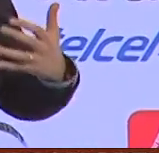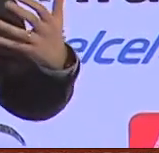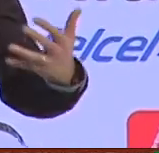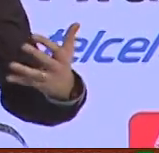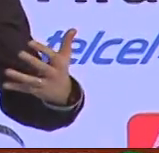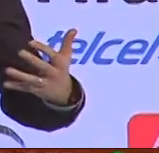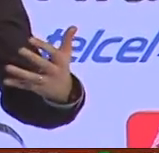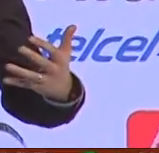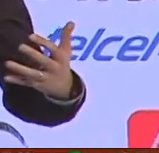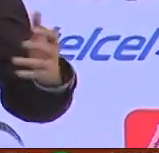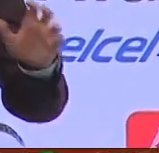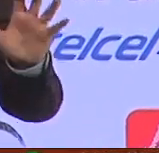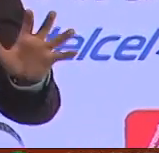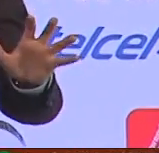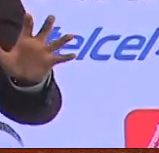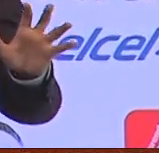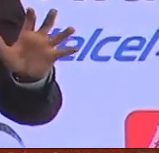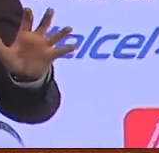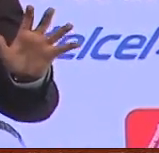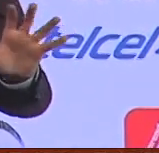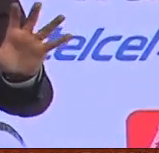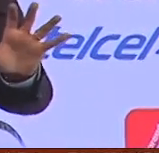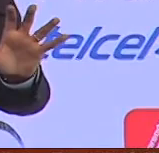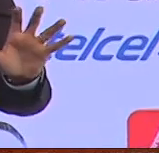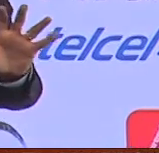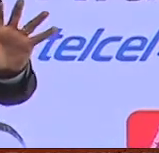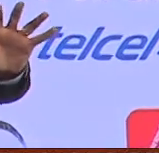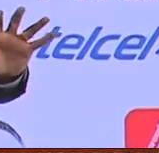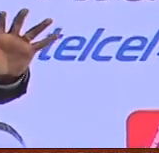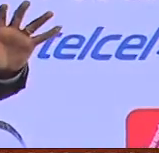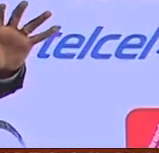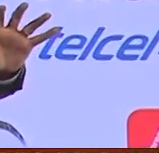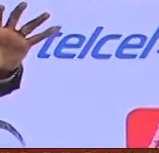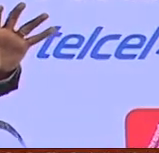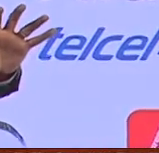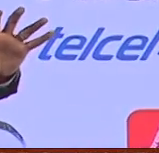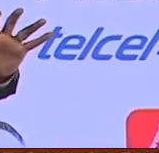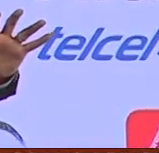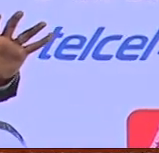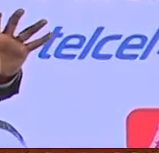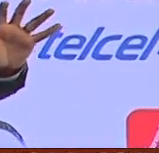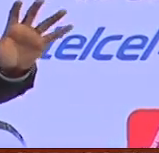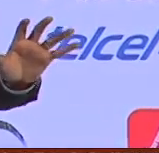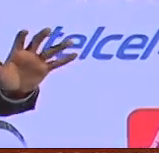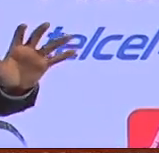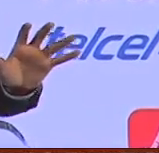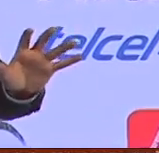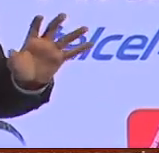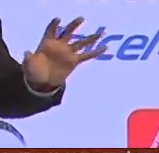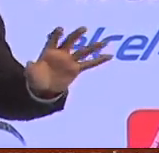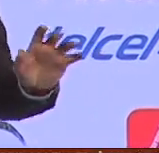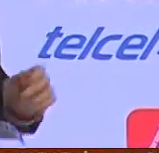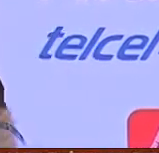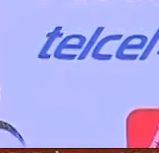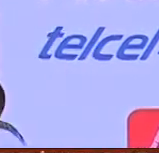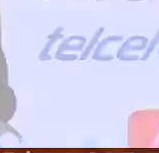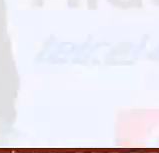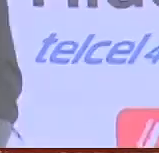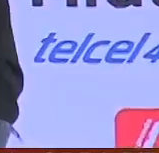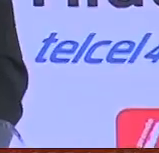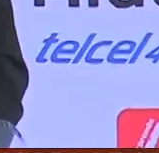multiplicar exponencialmente la información y el conocimiento que está además al acceso de prácticamente todo